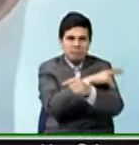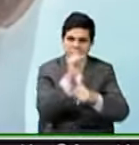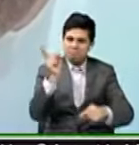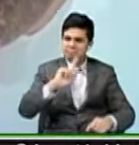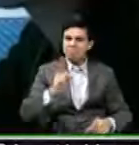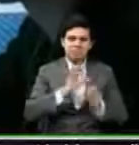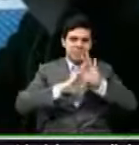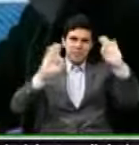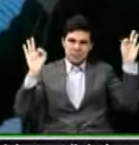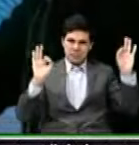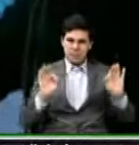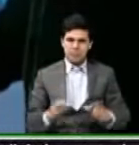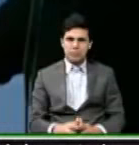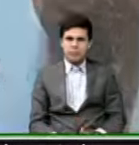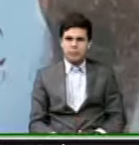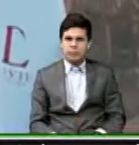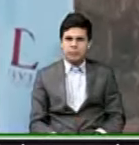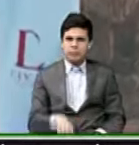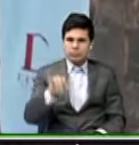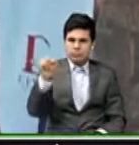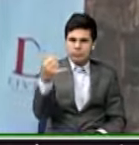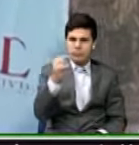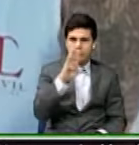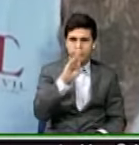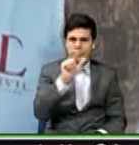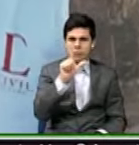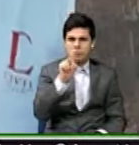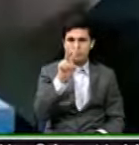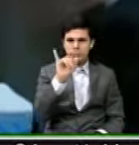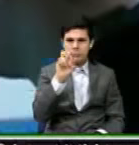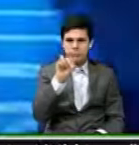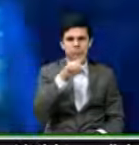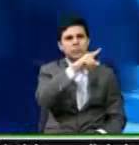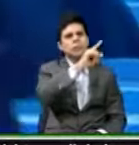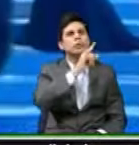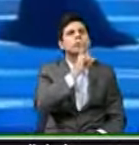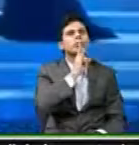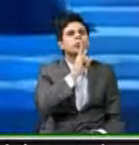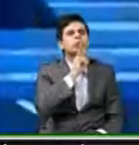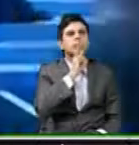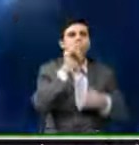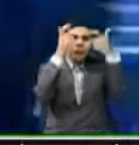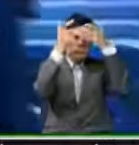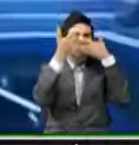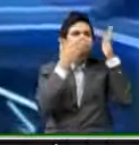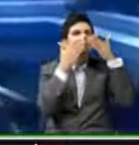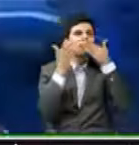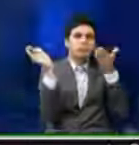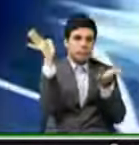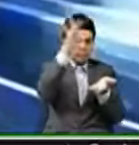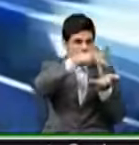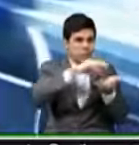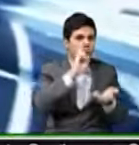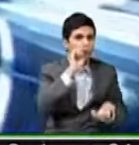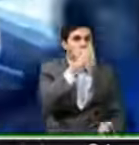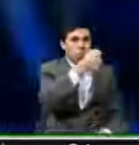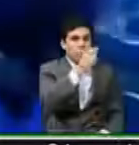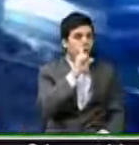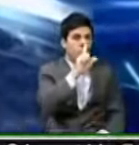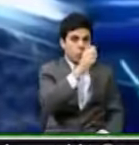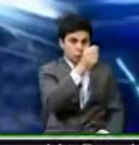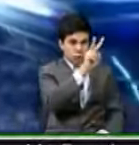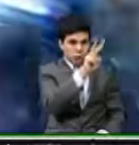No, no la llamo. J Balvin no cantará durante la gala de Miss USA el próximo 12 de julio. La causa